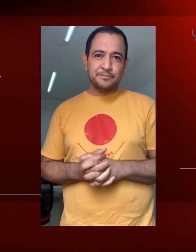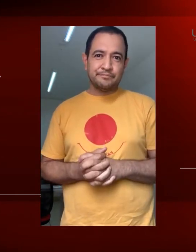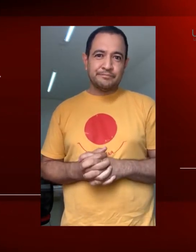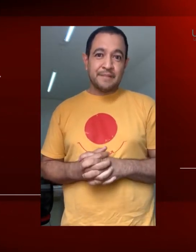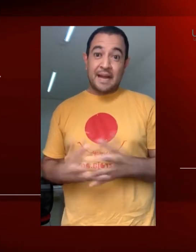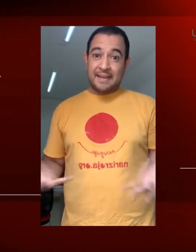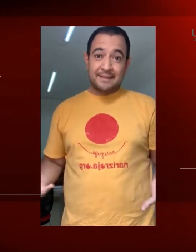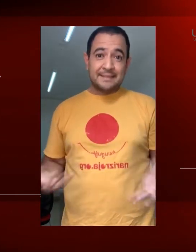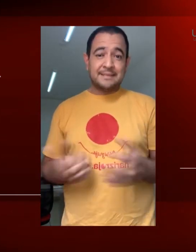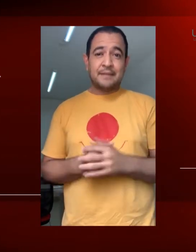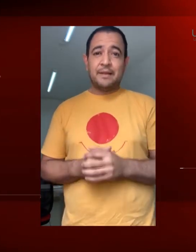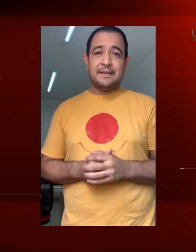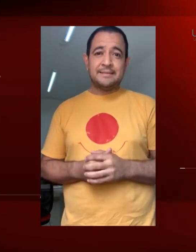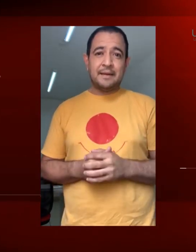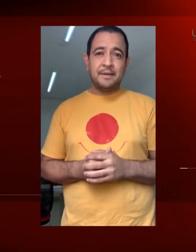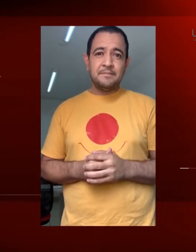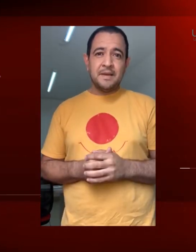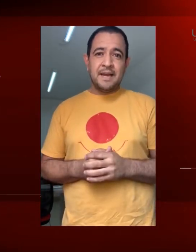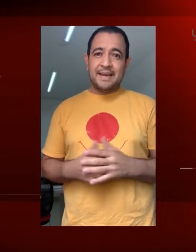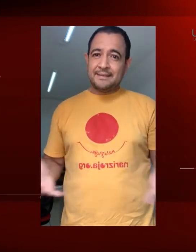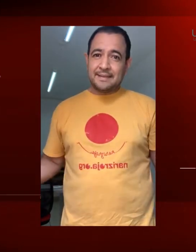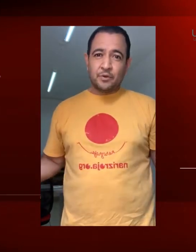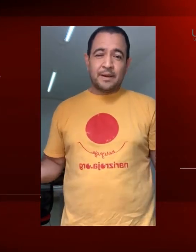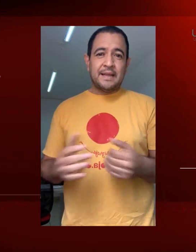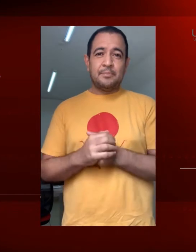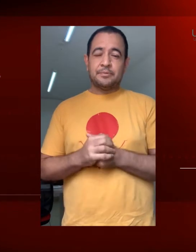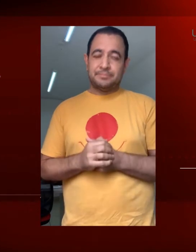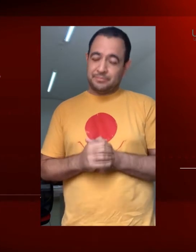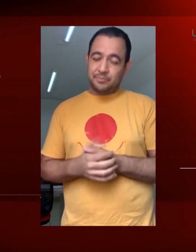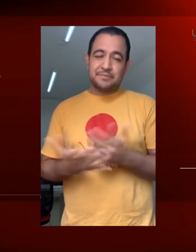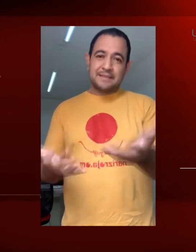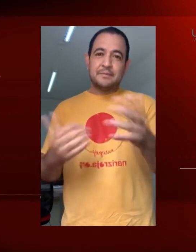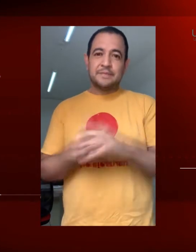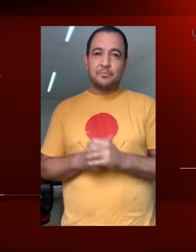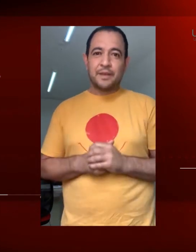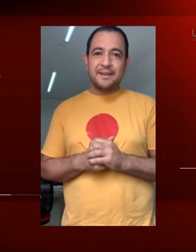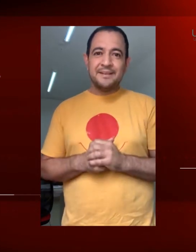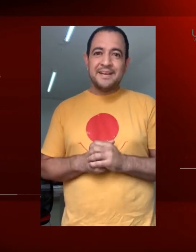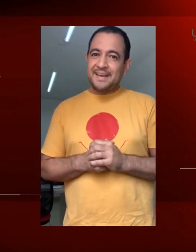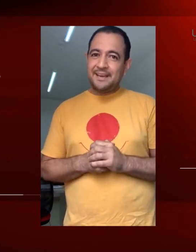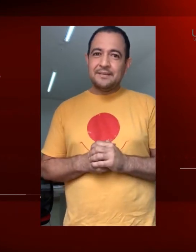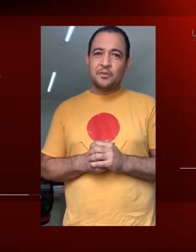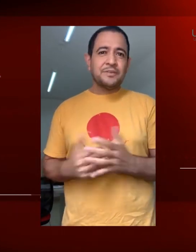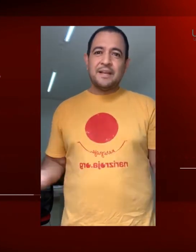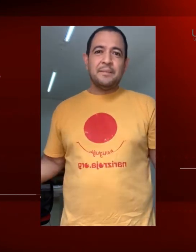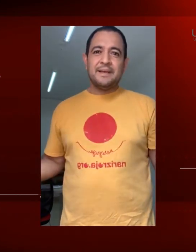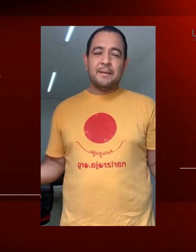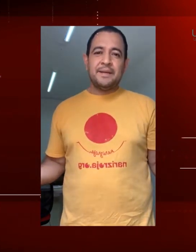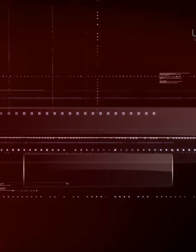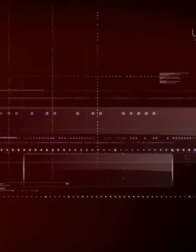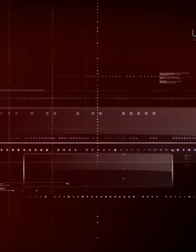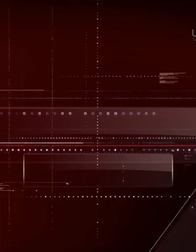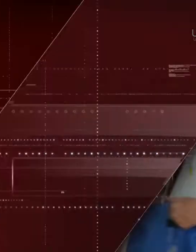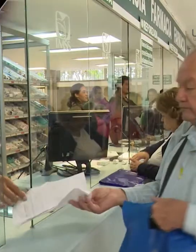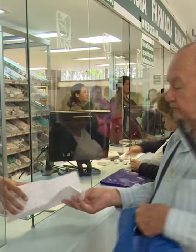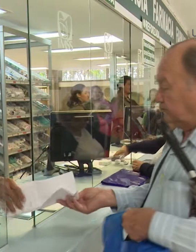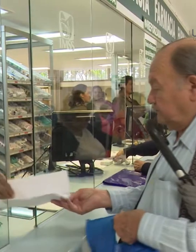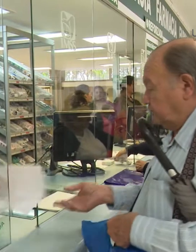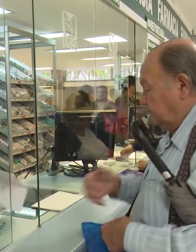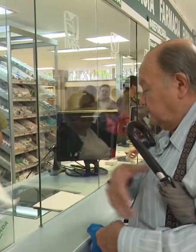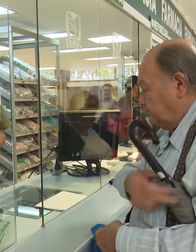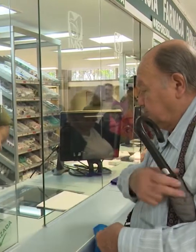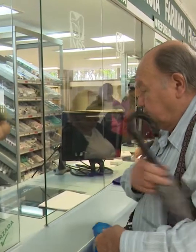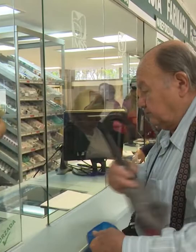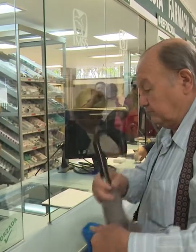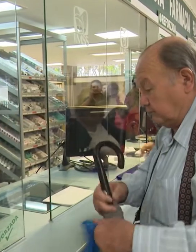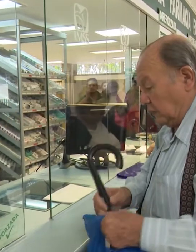mismo. Gente que sí está afiliada al Insabi, gente que es gobernada ya sabe usted por quién, y no tiene medicamento. Cito como